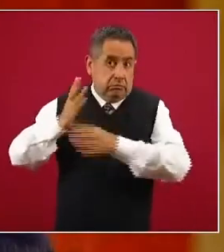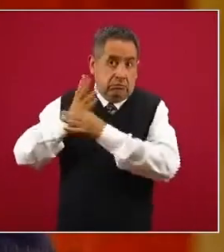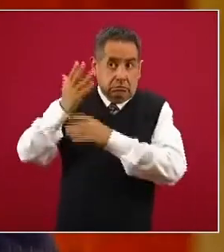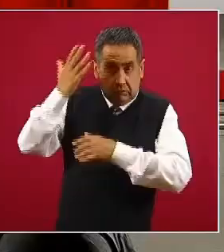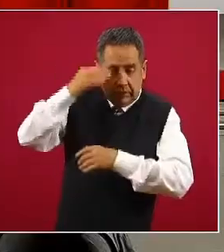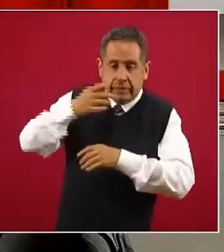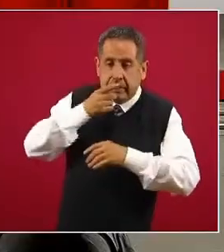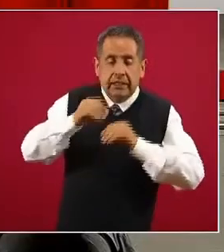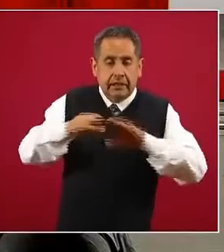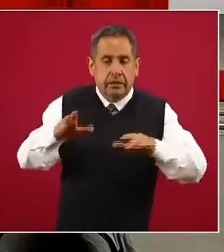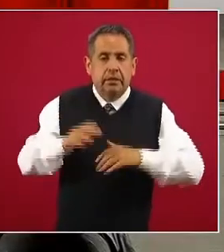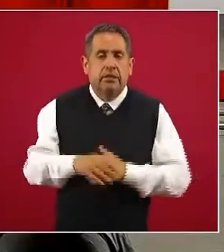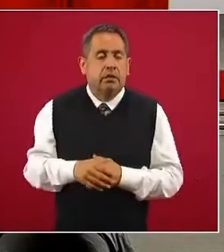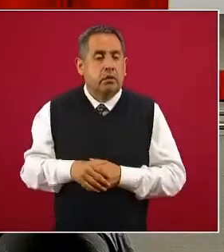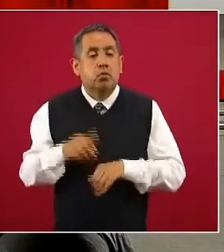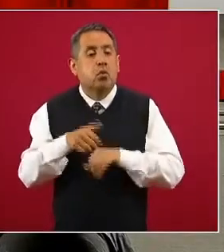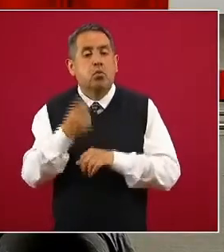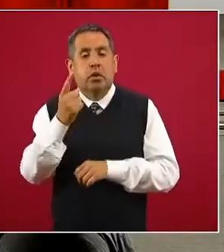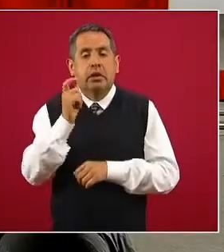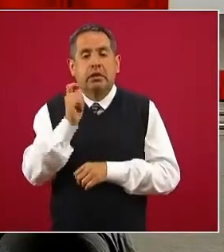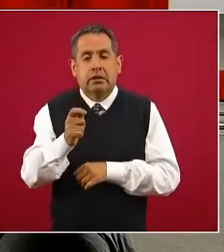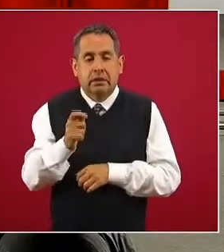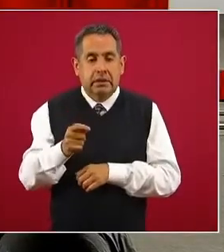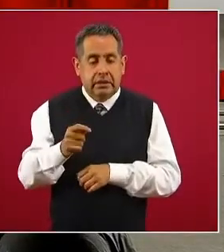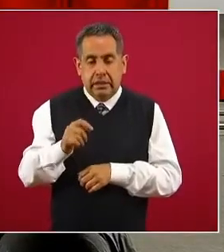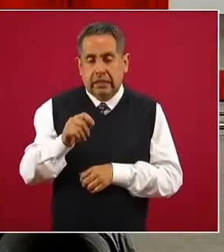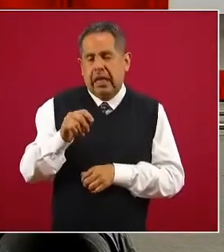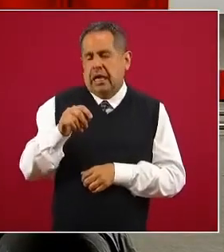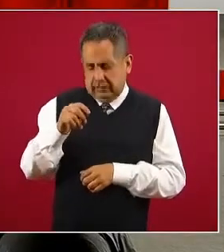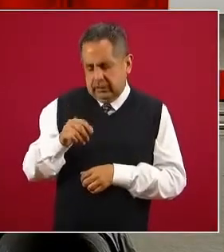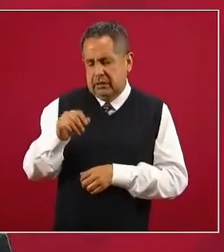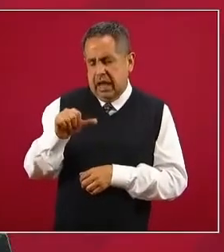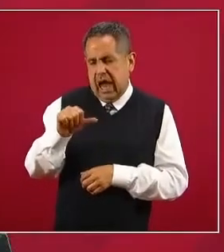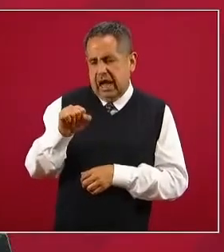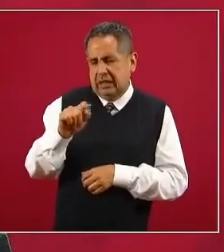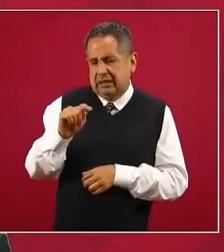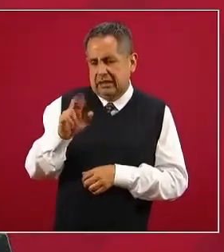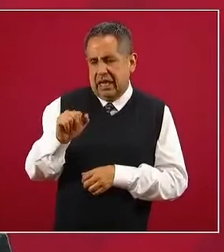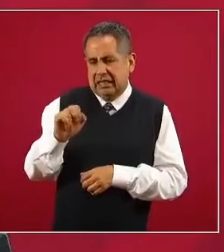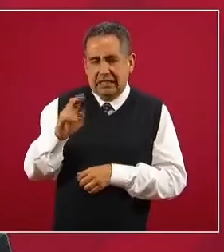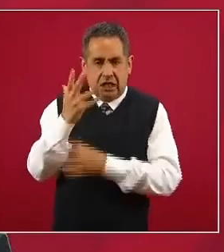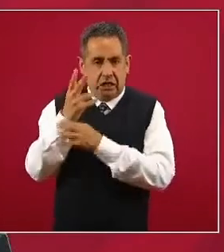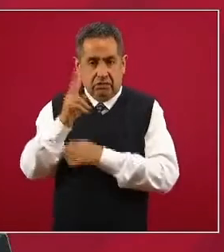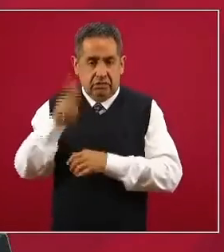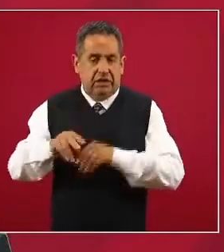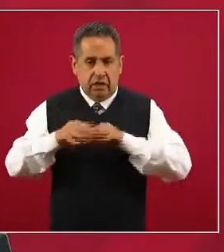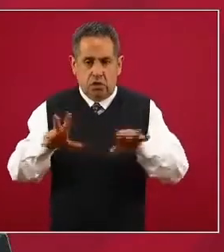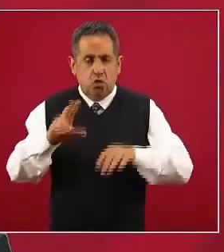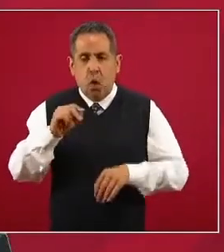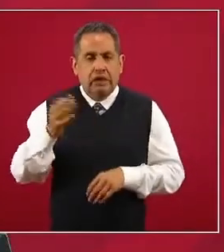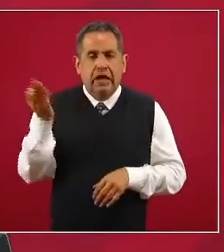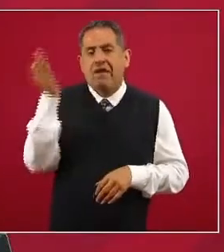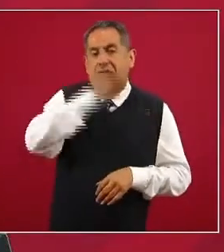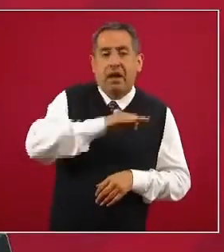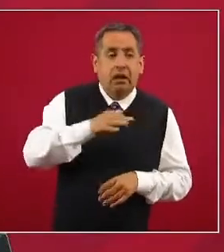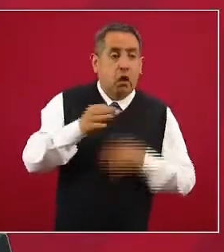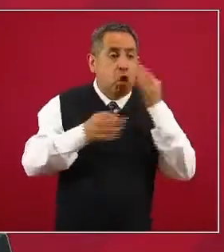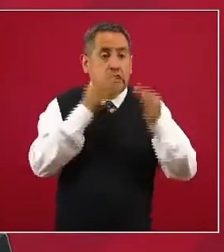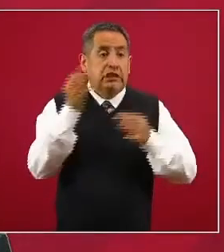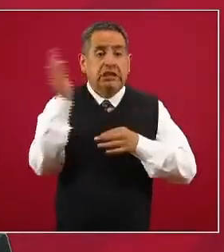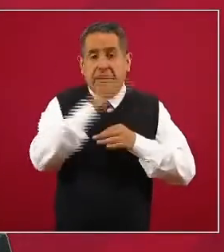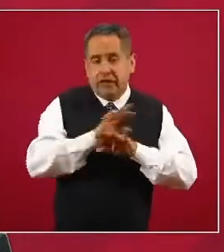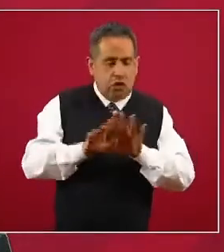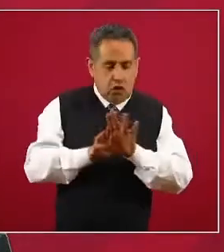lo siguiente. 1, la noticia sí la produjo AstraZeneca. 2, es real, no es fake news, no